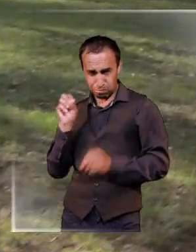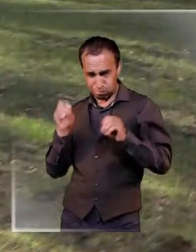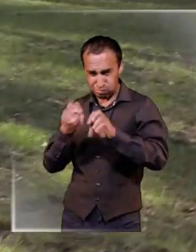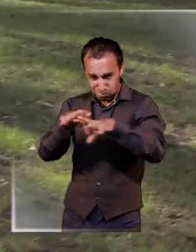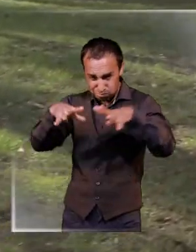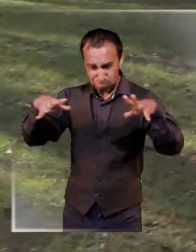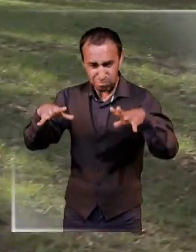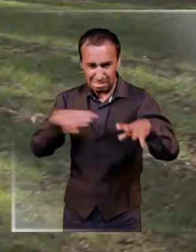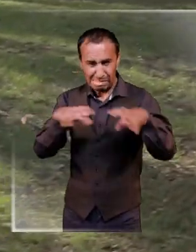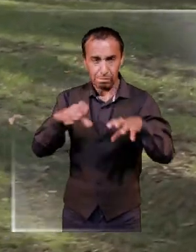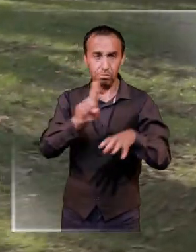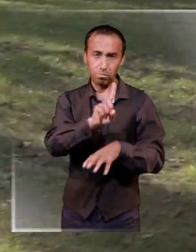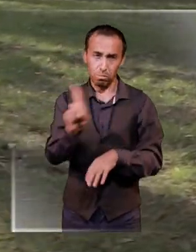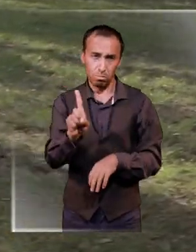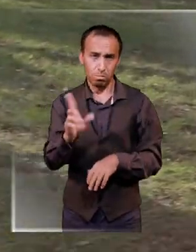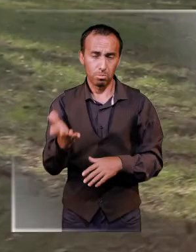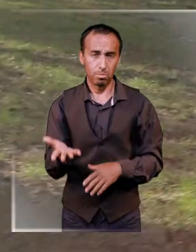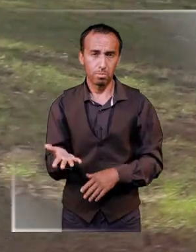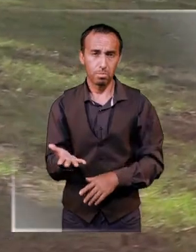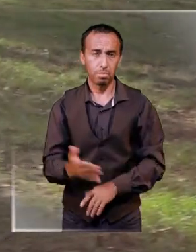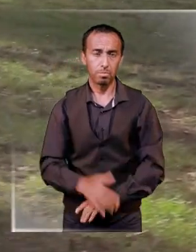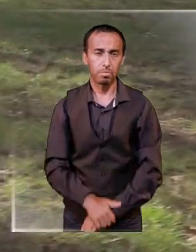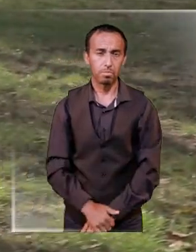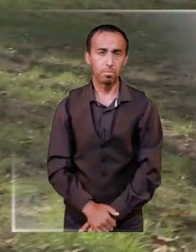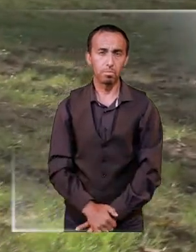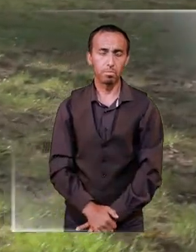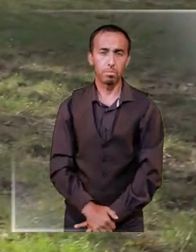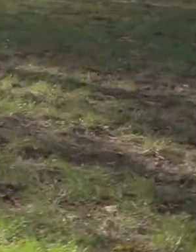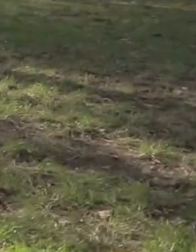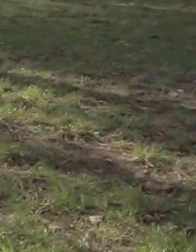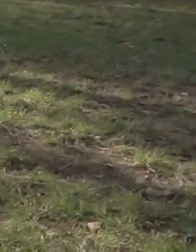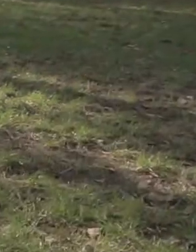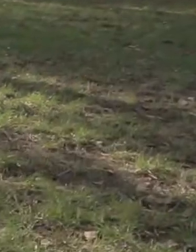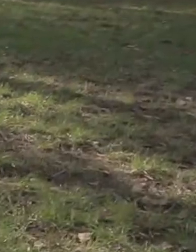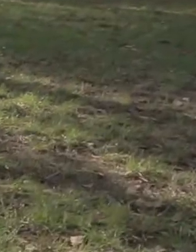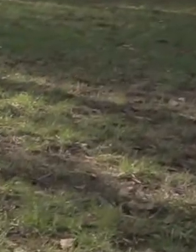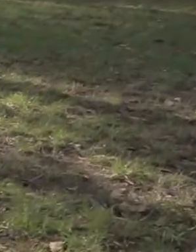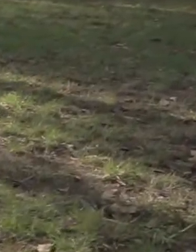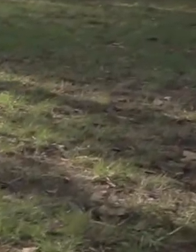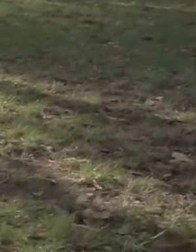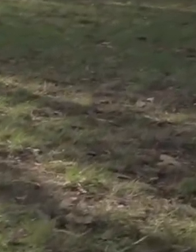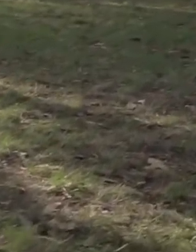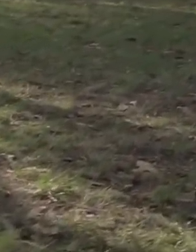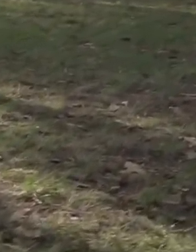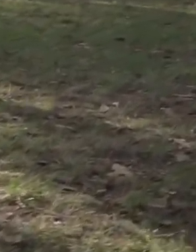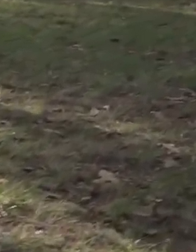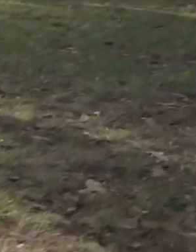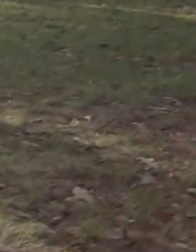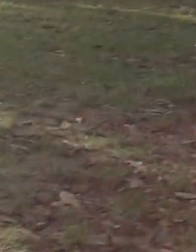acuerdo? Tiene que ser un poco escondido. ¿Podemos ir ahí?